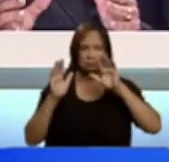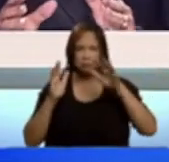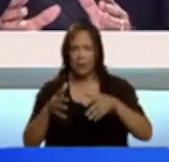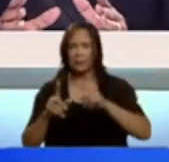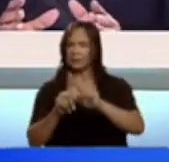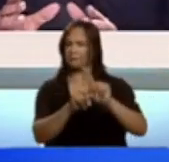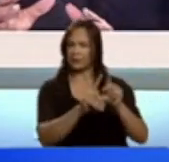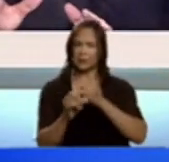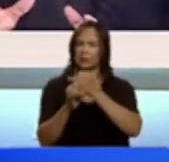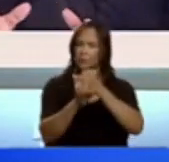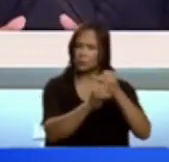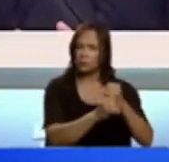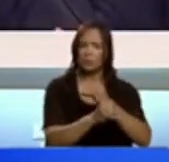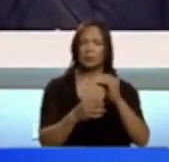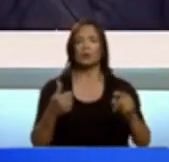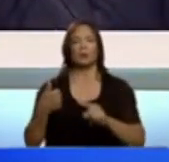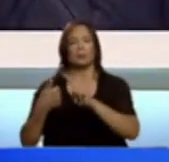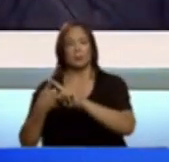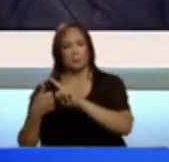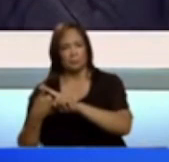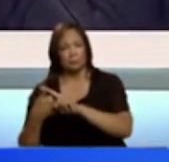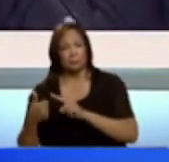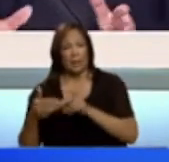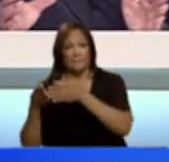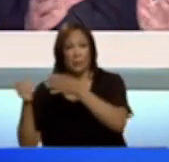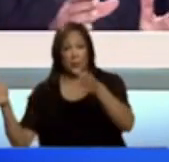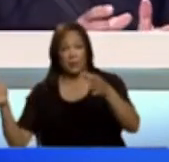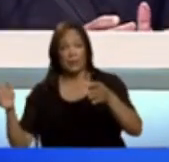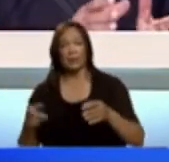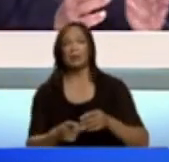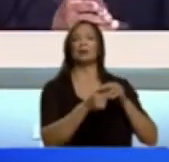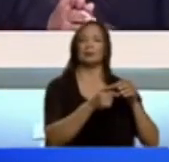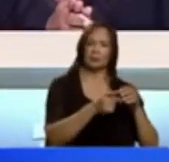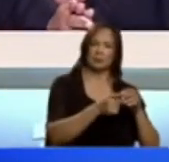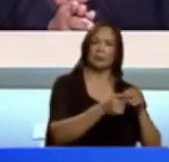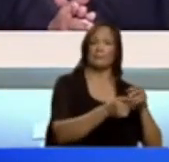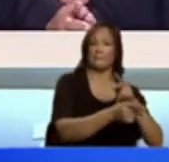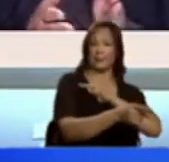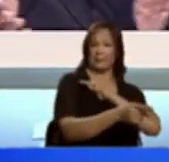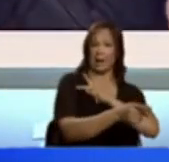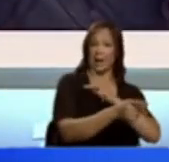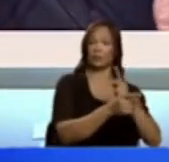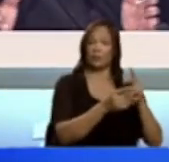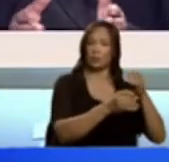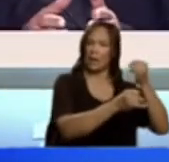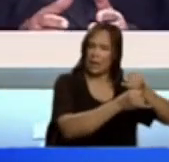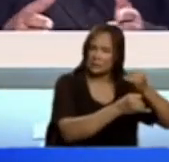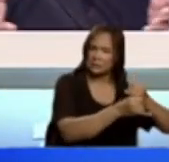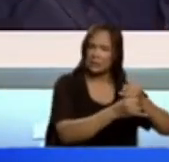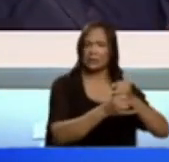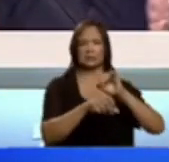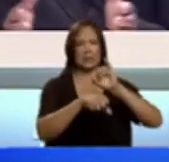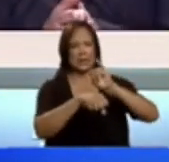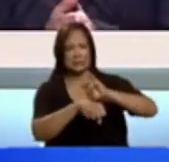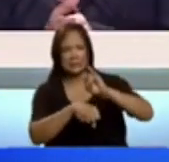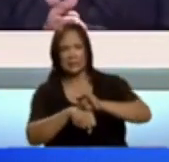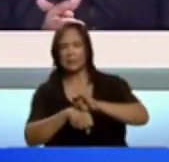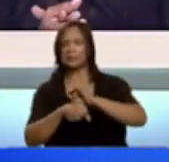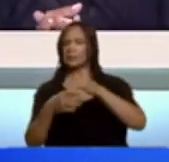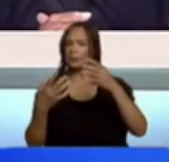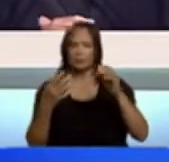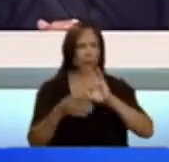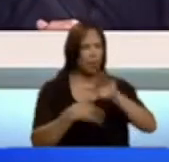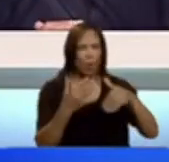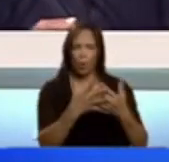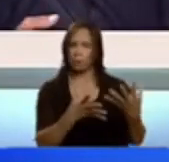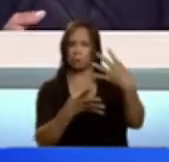diferentes sectores tanto desde la parte pública como del sector privado de las iglesias y de toda la